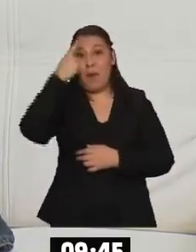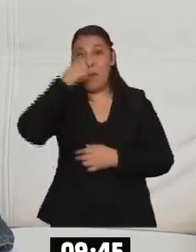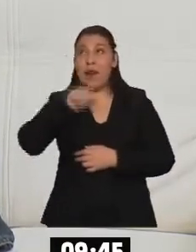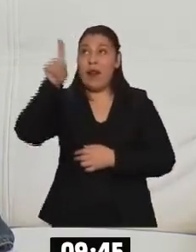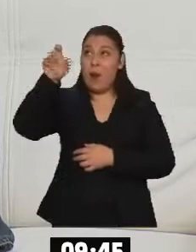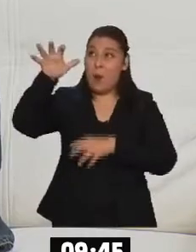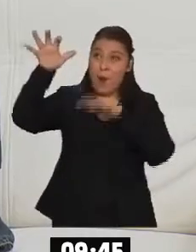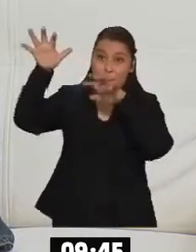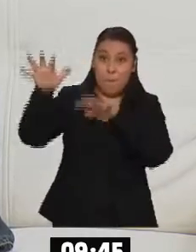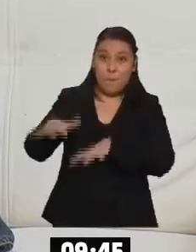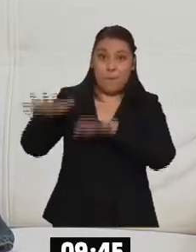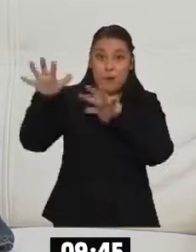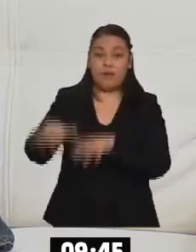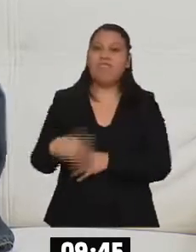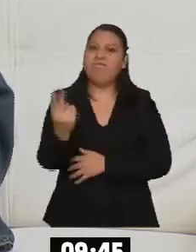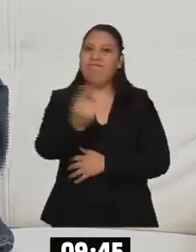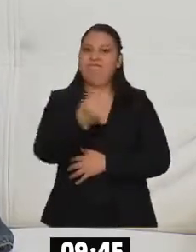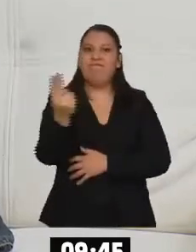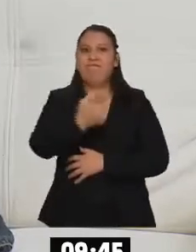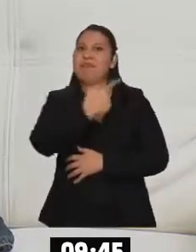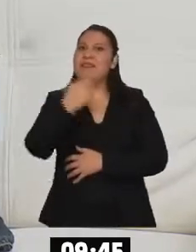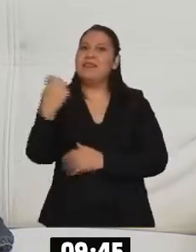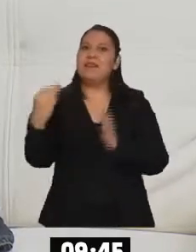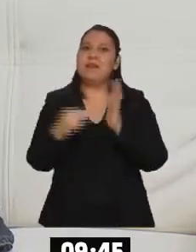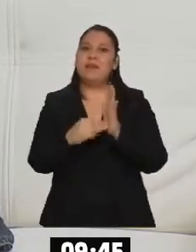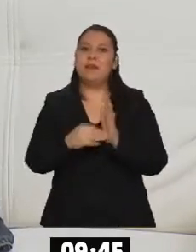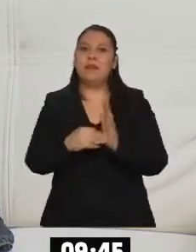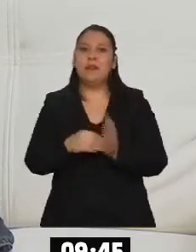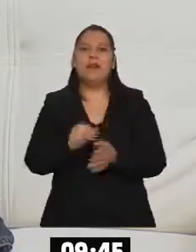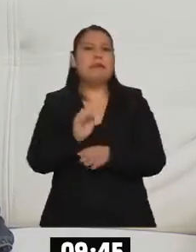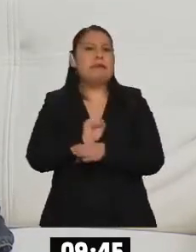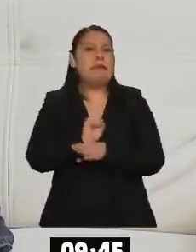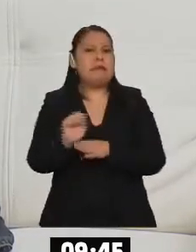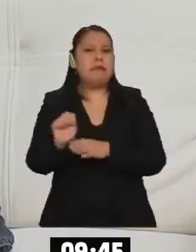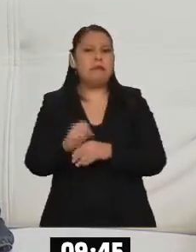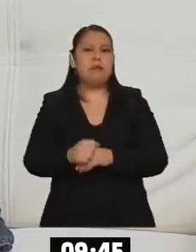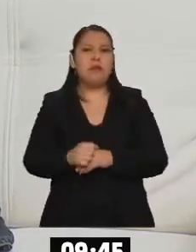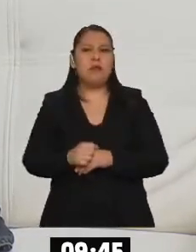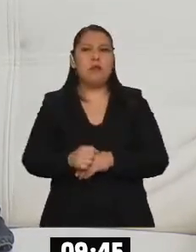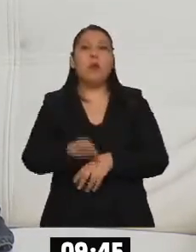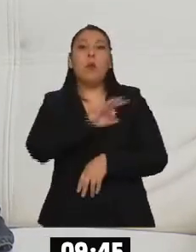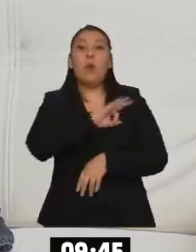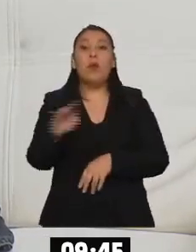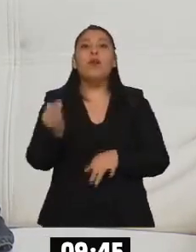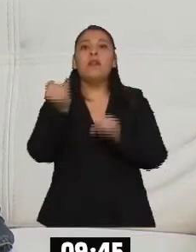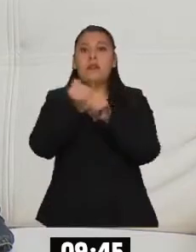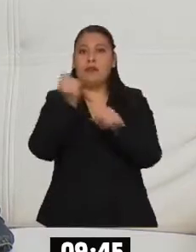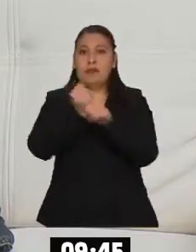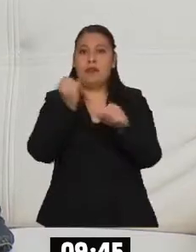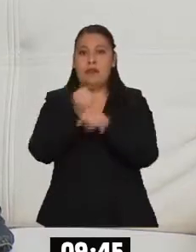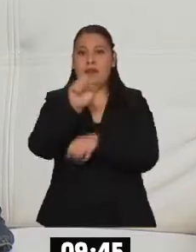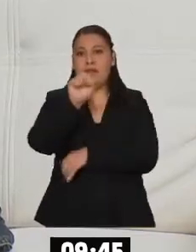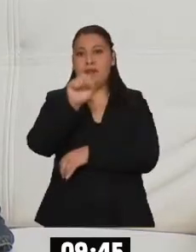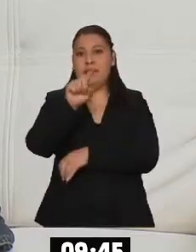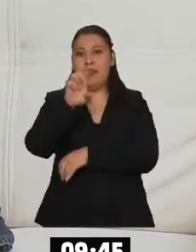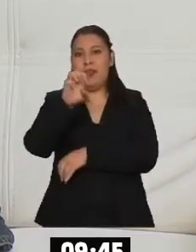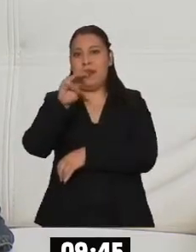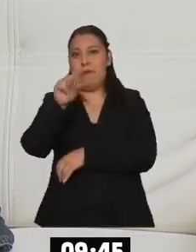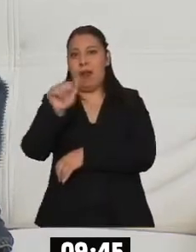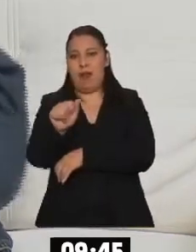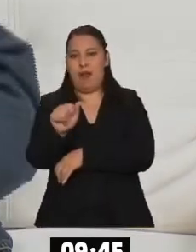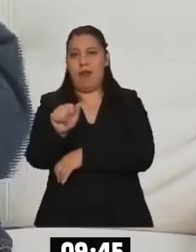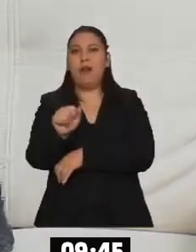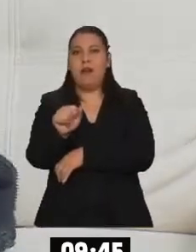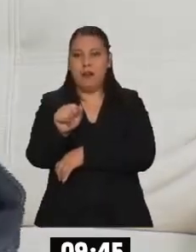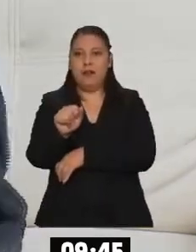100 mil familias en más delegaciones es muy sencillo acciones de ustedes ahora la página de la sedema búsqueda de más